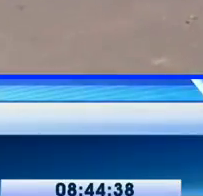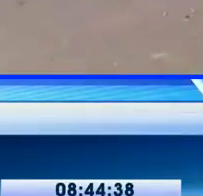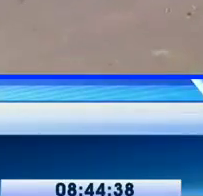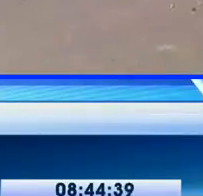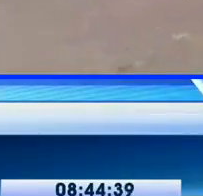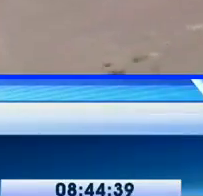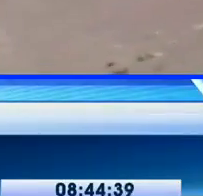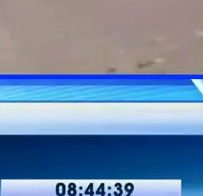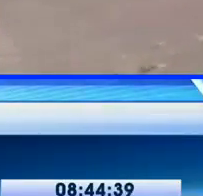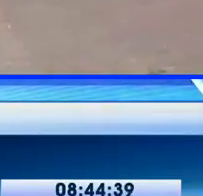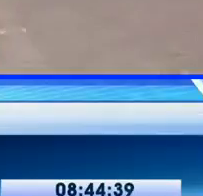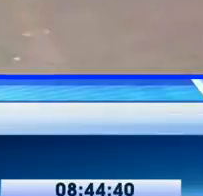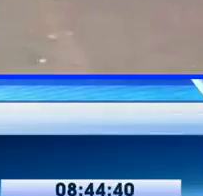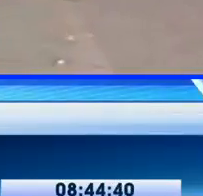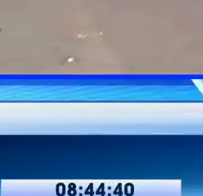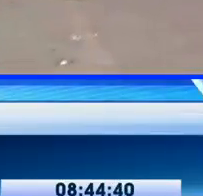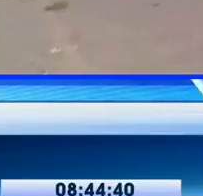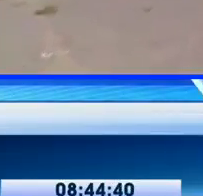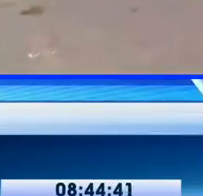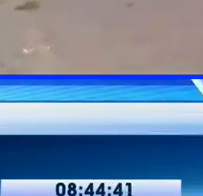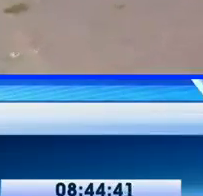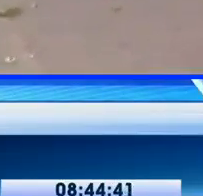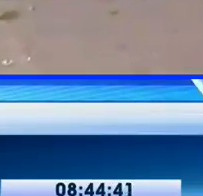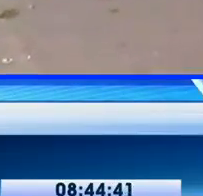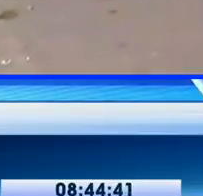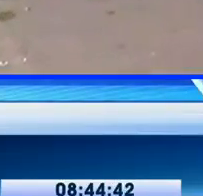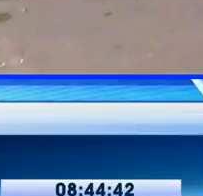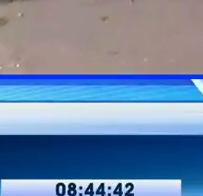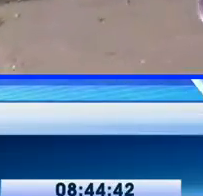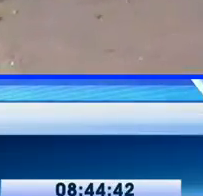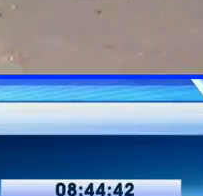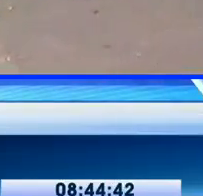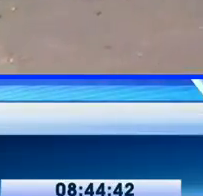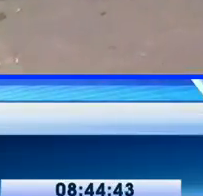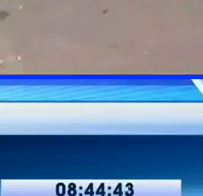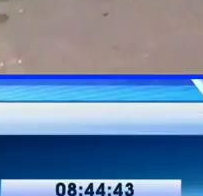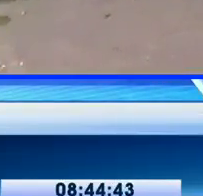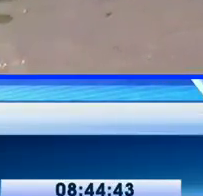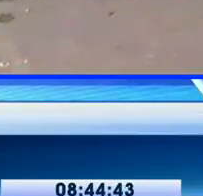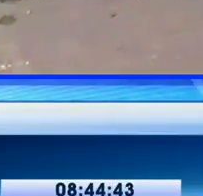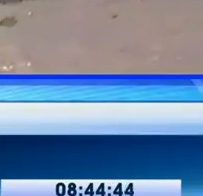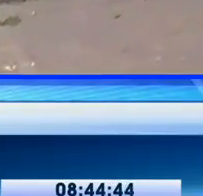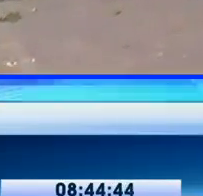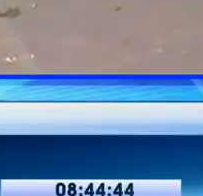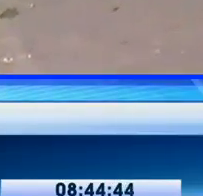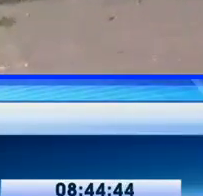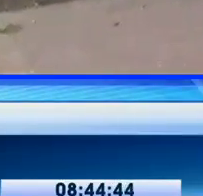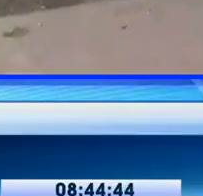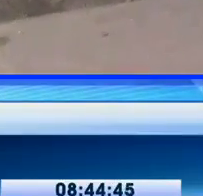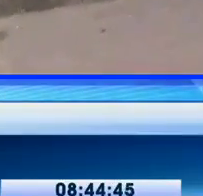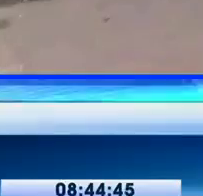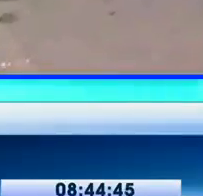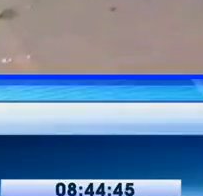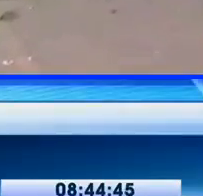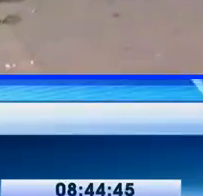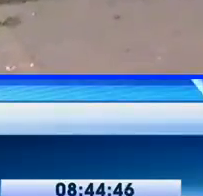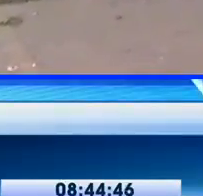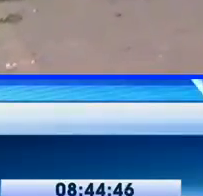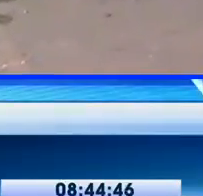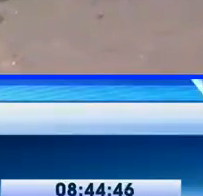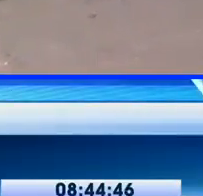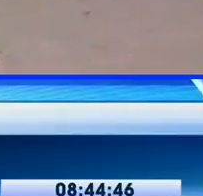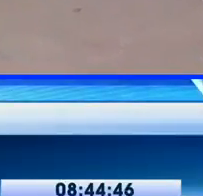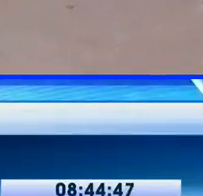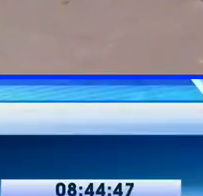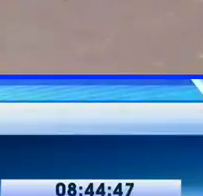ojalá se pueda solucionar ese problema ahora y bueno y de que mismo qué es lo que pasa porque es a